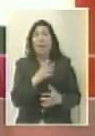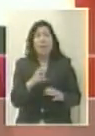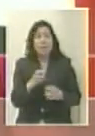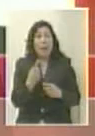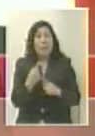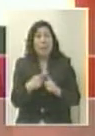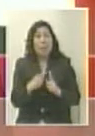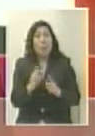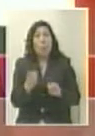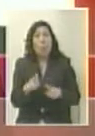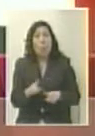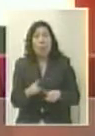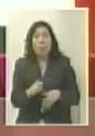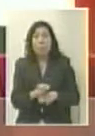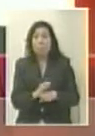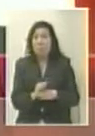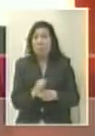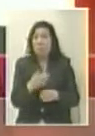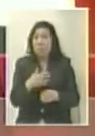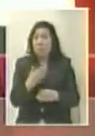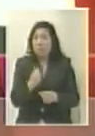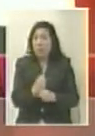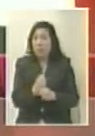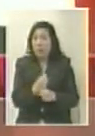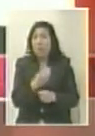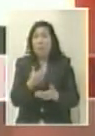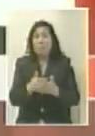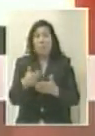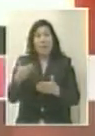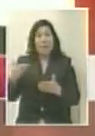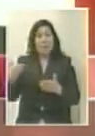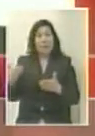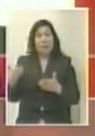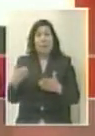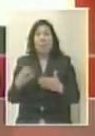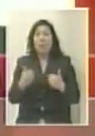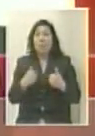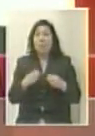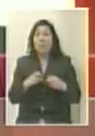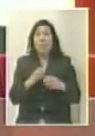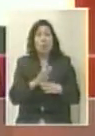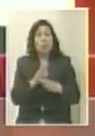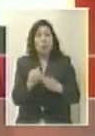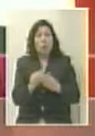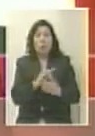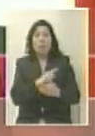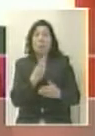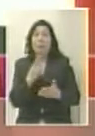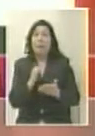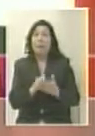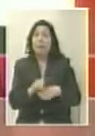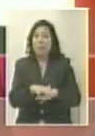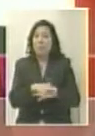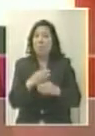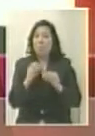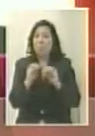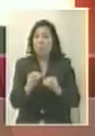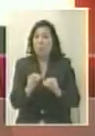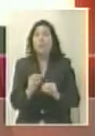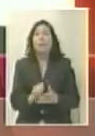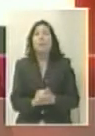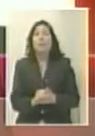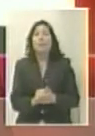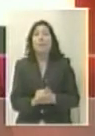ejecuten. Y aun cuando los planes puedan haber sido elaborados por mis antecesores, vamos a hacer todos los esfuerzos para que estos planes sean puestos en